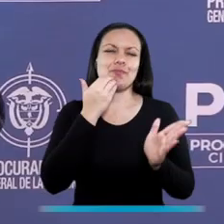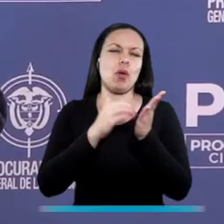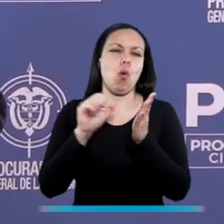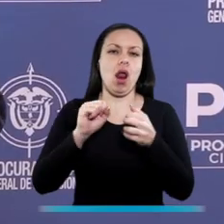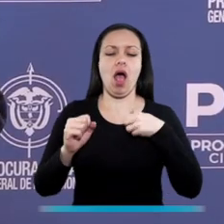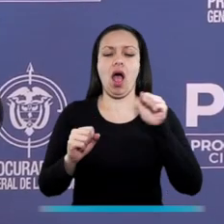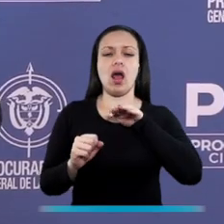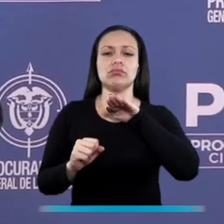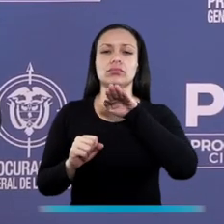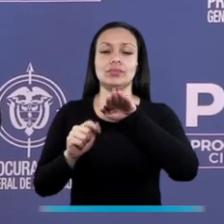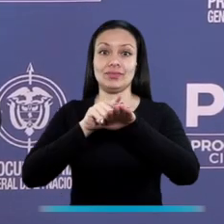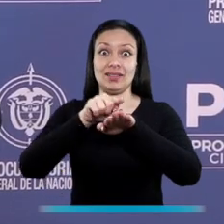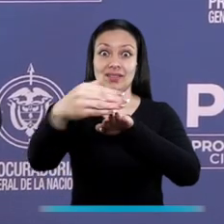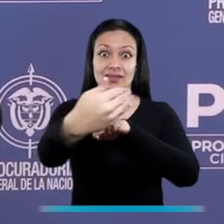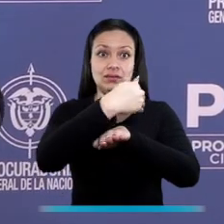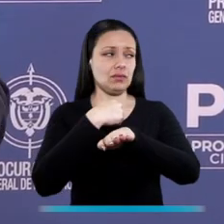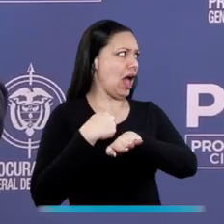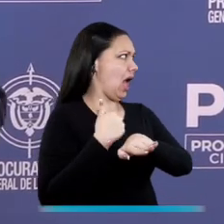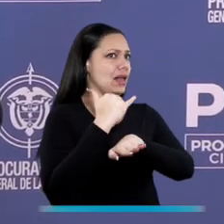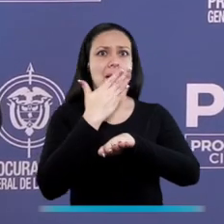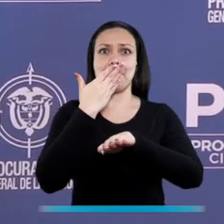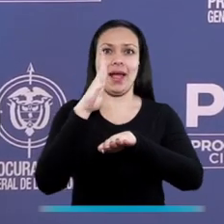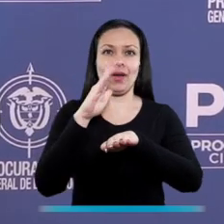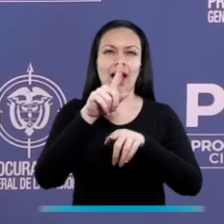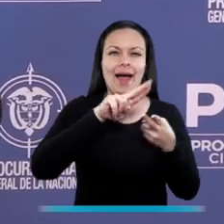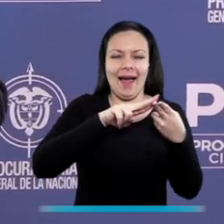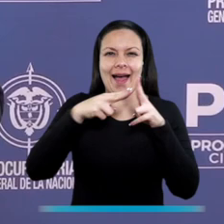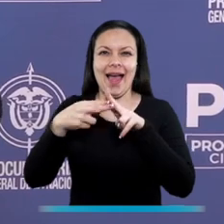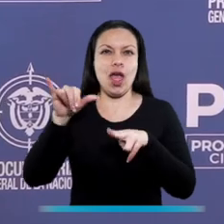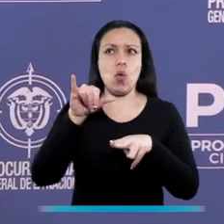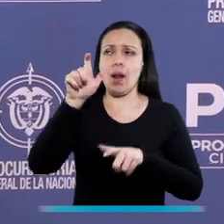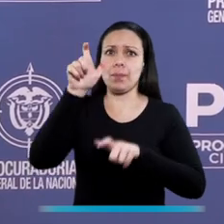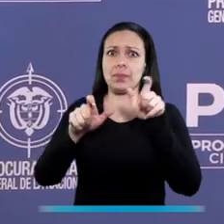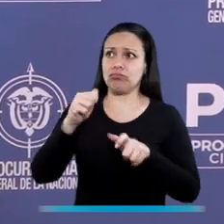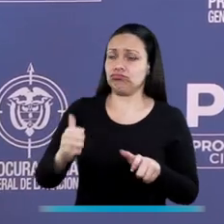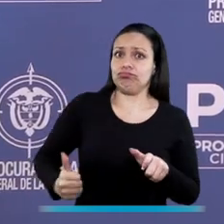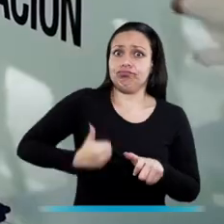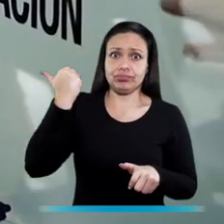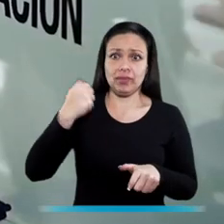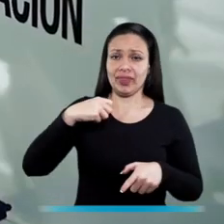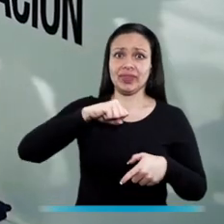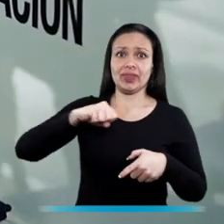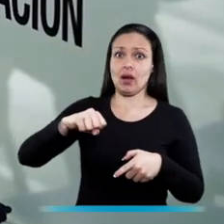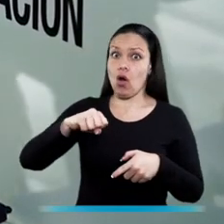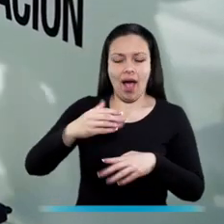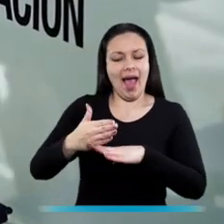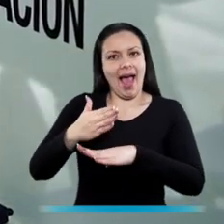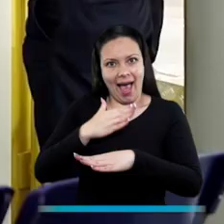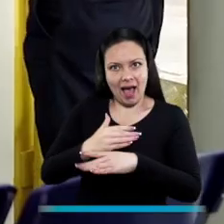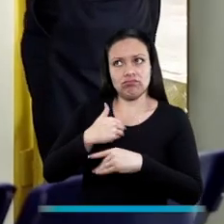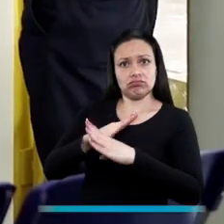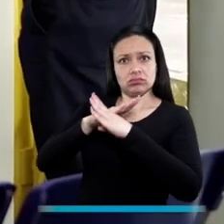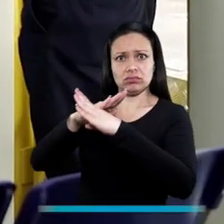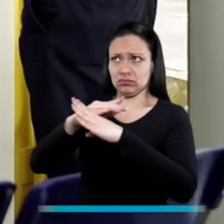Cuando se ha traspasado la línea de no retorno, por ejemplo, en este caso, en la violación de los derechos de los colombianos, hay que prevenir las